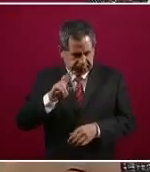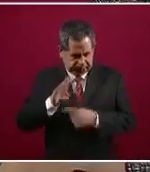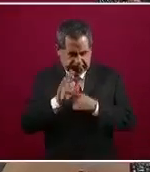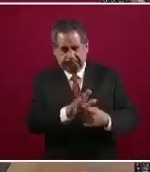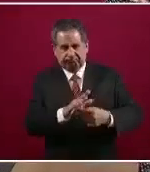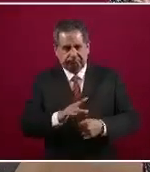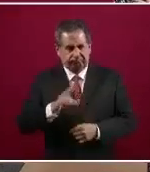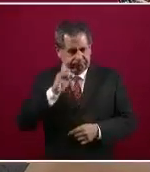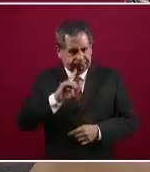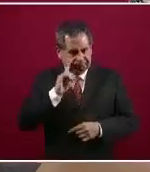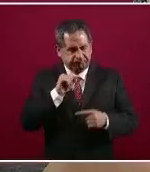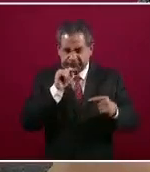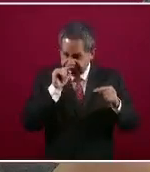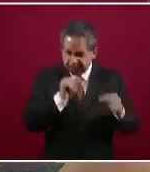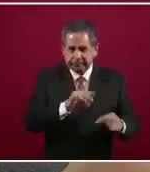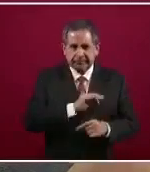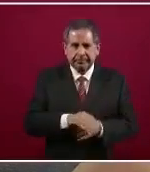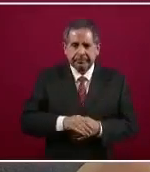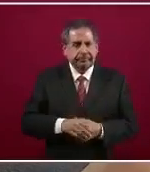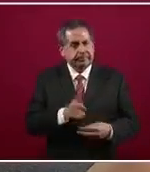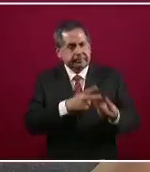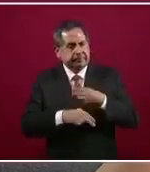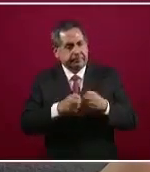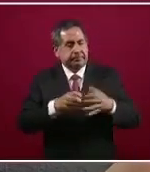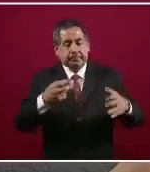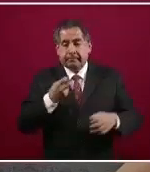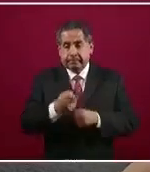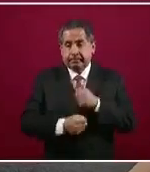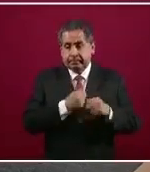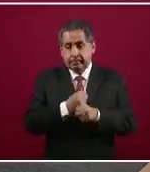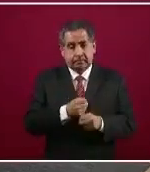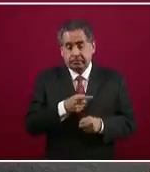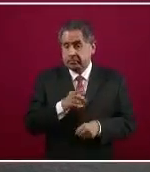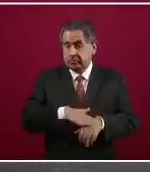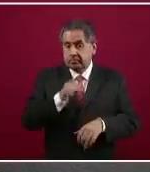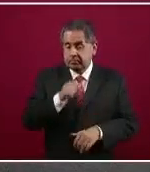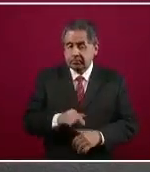Van a tener más producción este año.